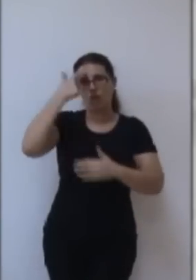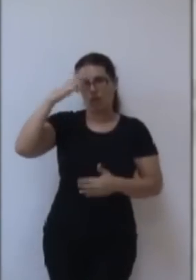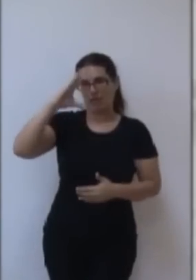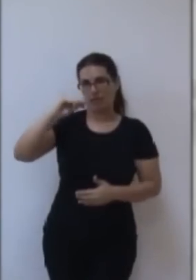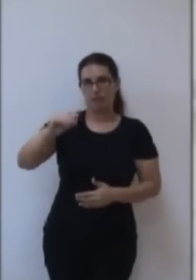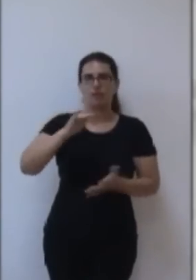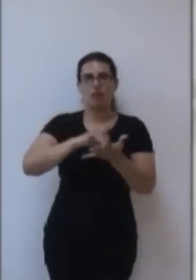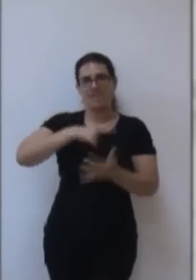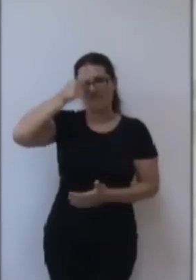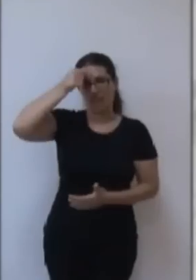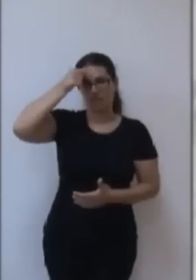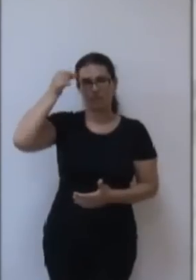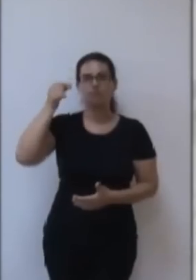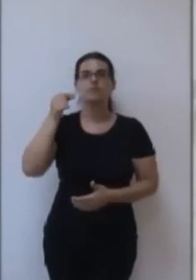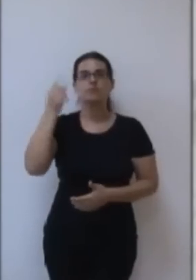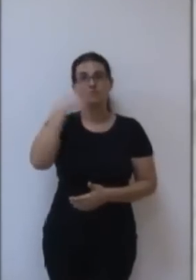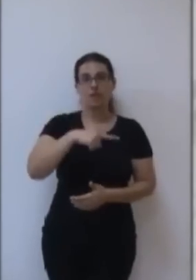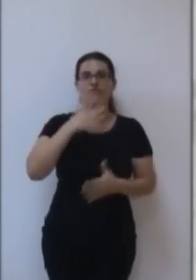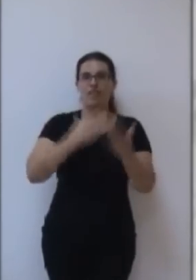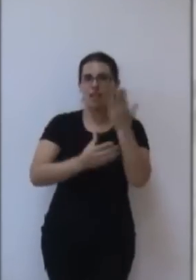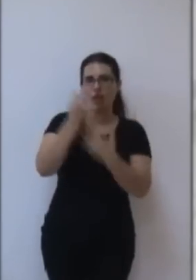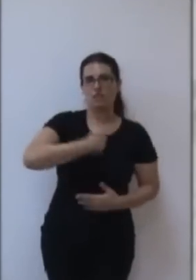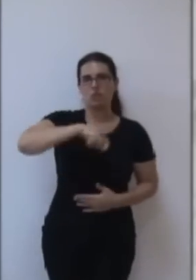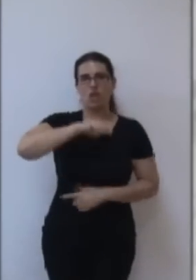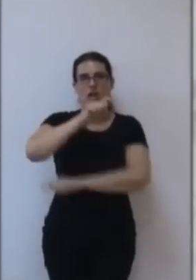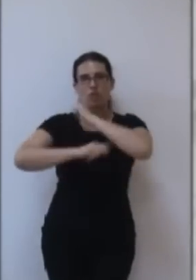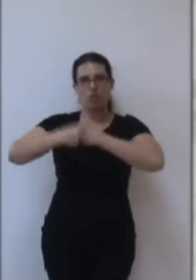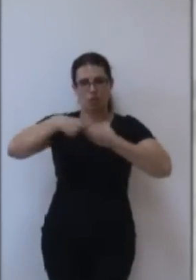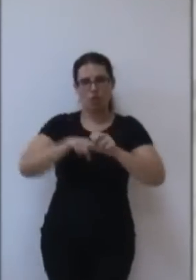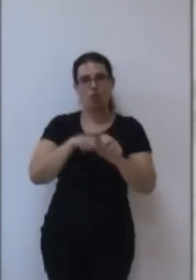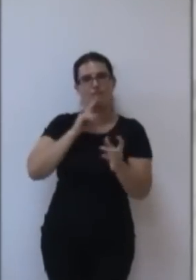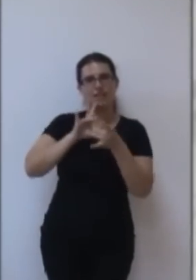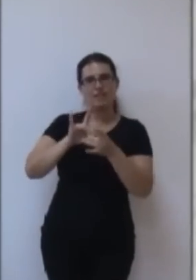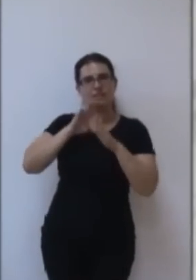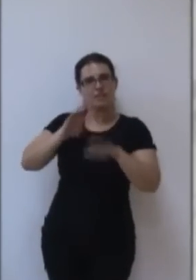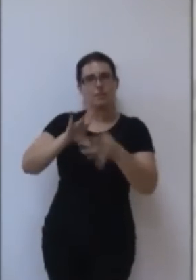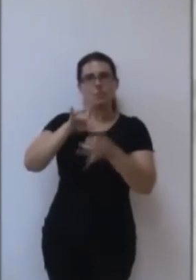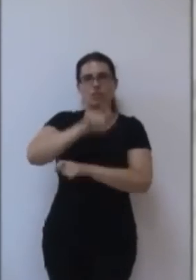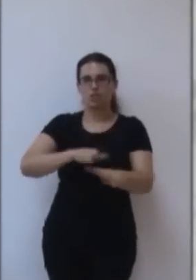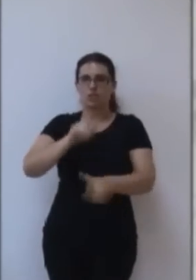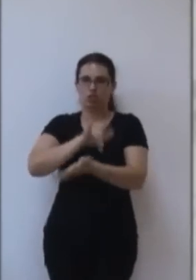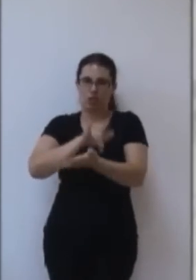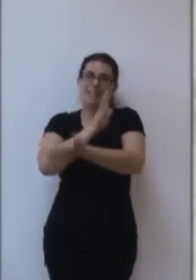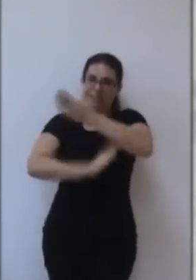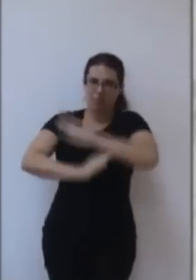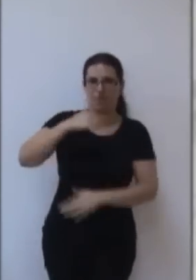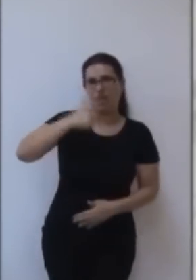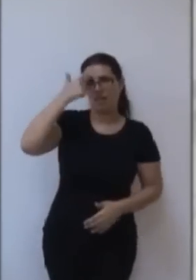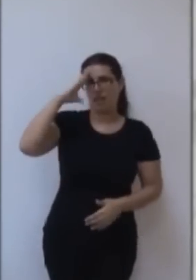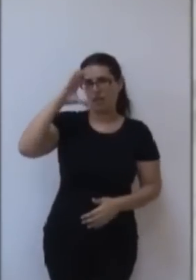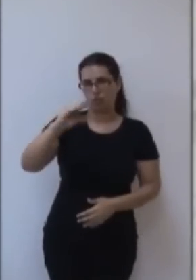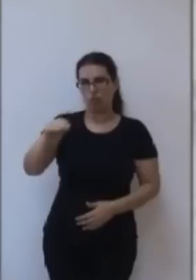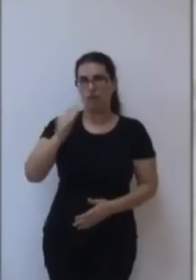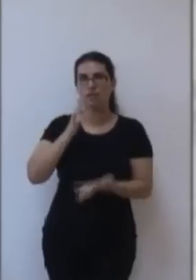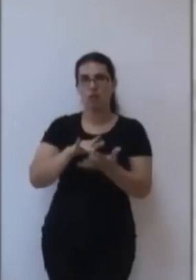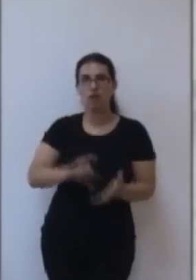FEAPS. Sabéis que FEAPS es la Confederación Española de Asociaciones a favor de las personas con discapacidad intelectual, y bueno, pues cuentan con federaciones